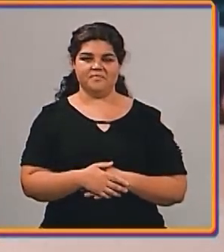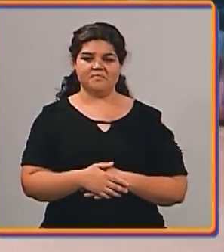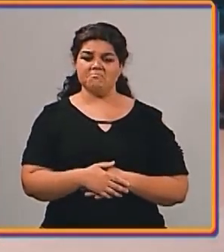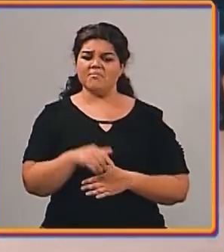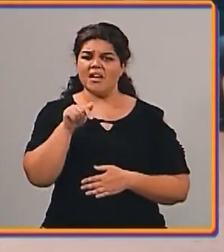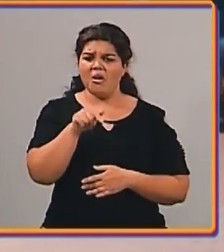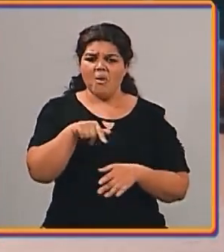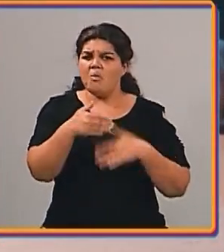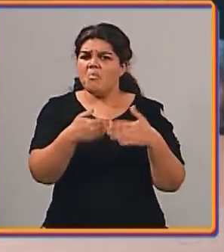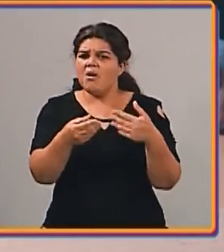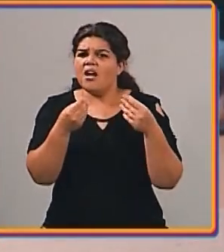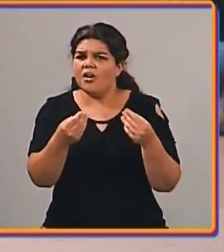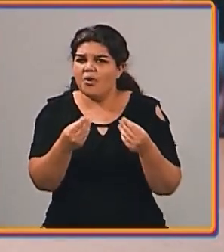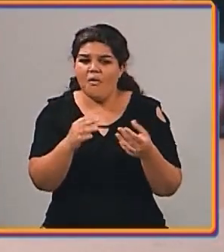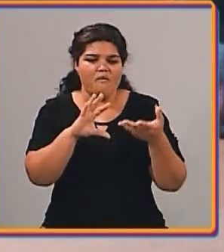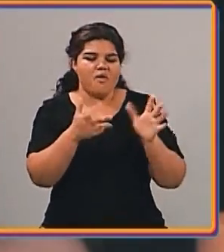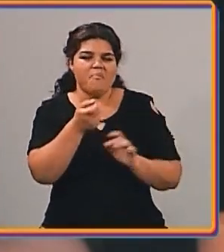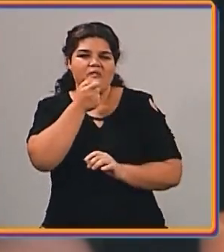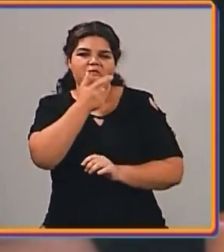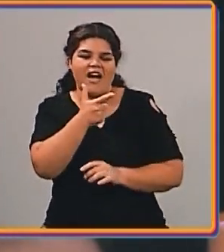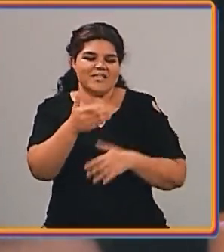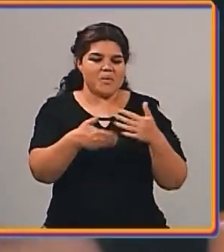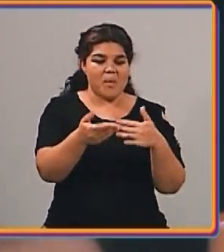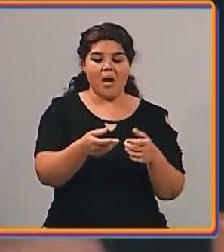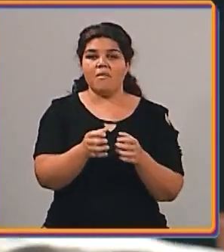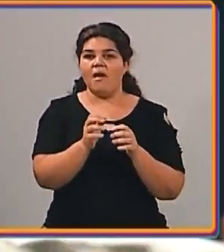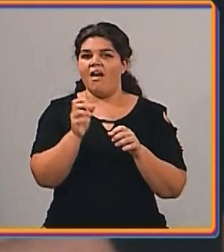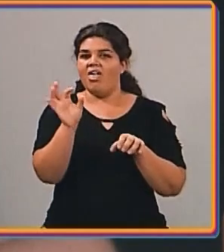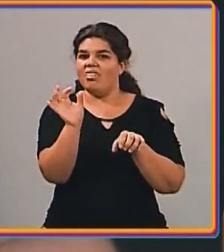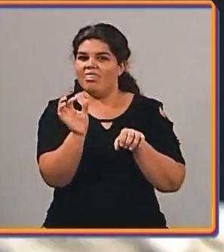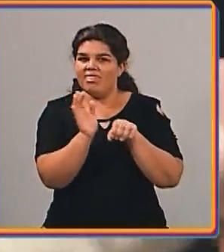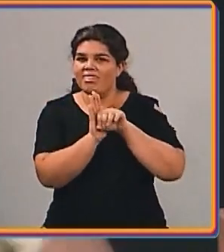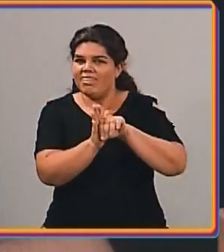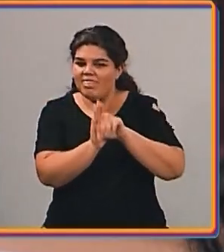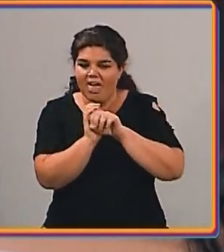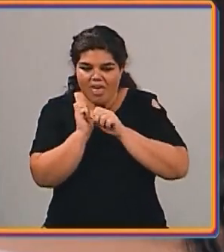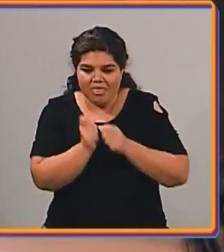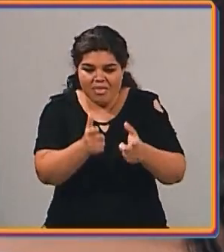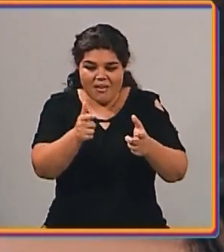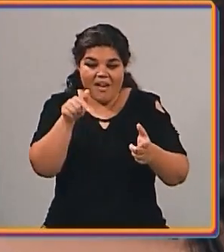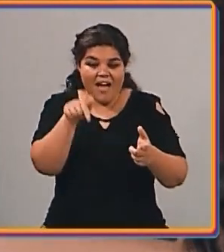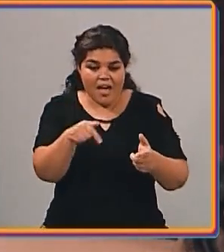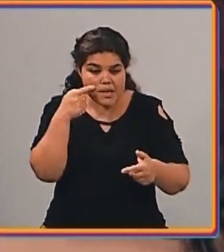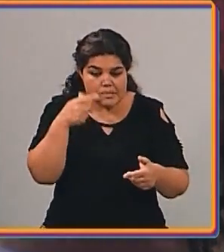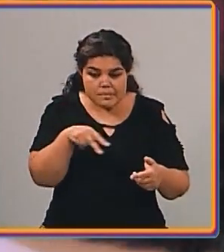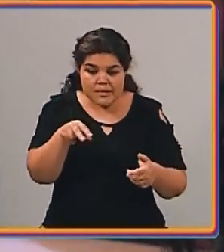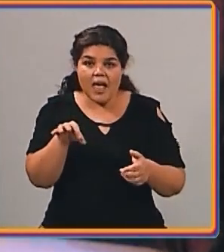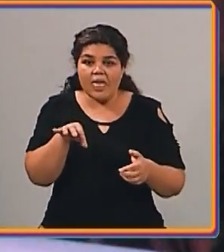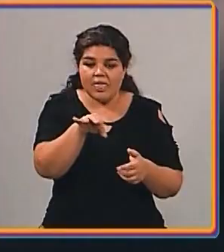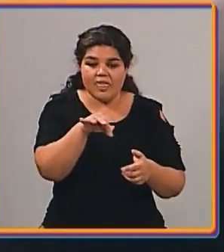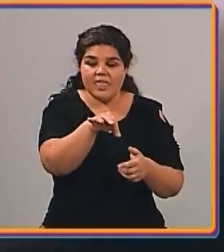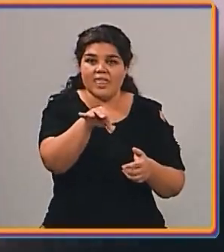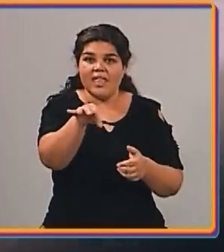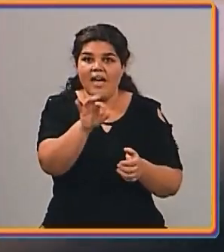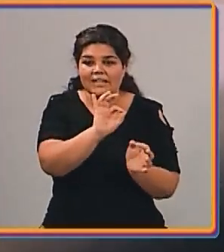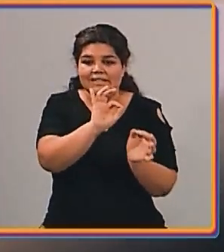Estos juegos tenían mecánicas muy sencillas. Debíamos lanzar dados y avanzar por los distintos casilleros buscando llegar a la meta antes que el